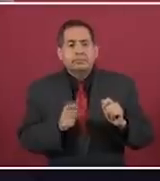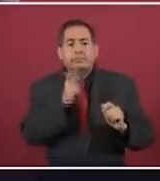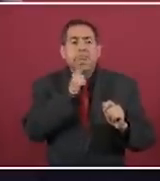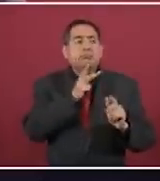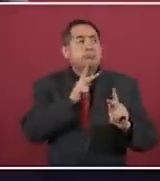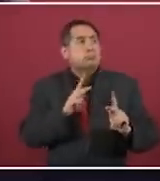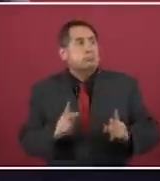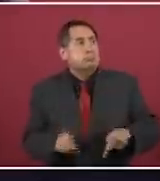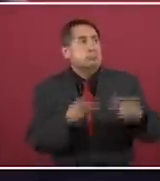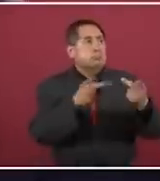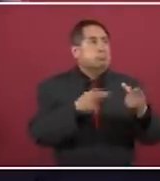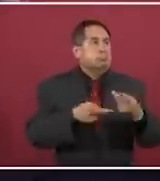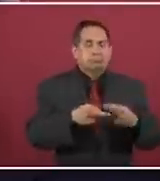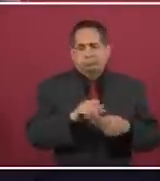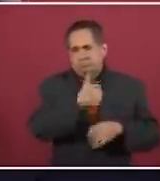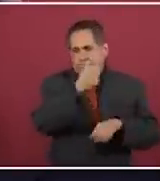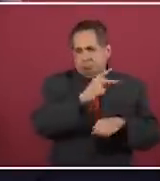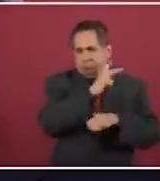extranjero.